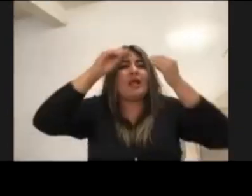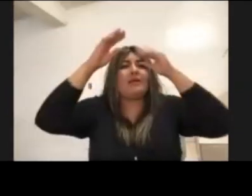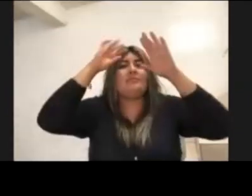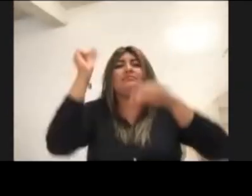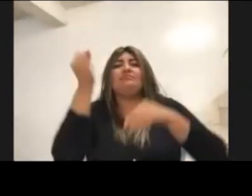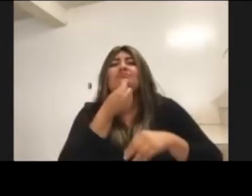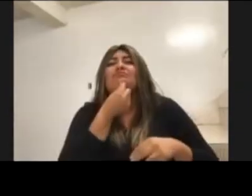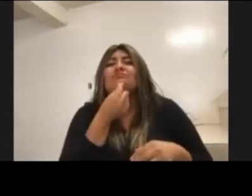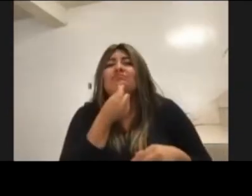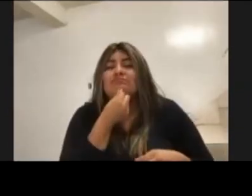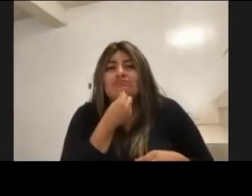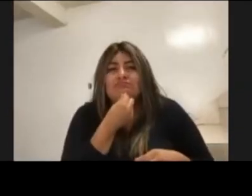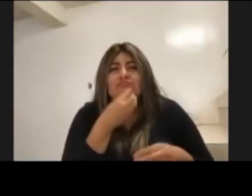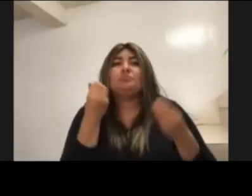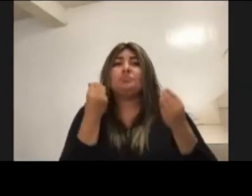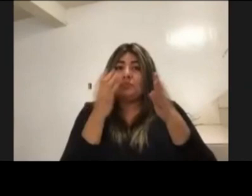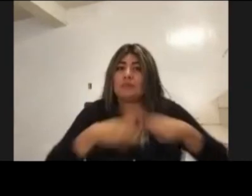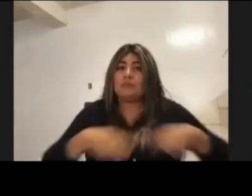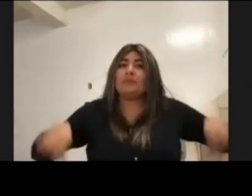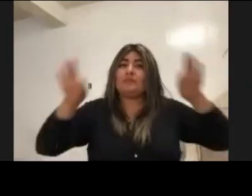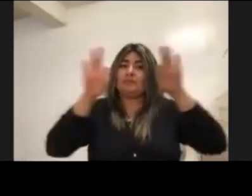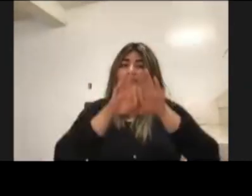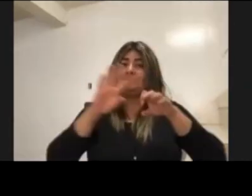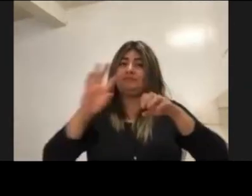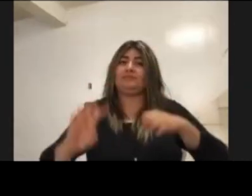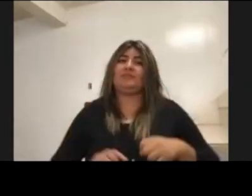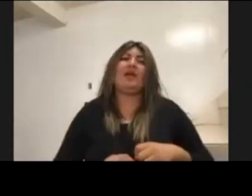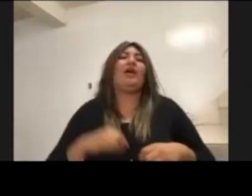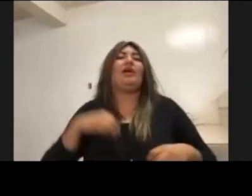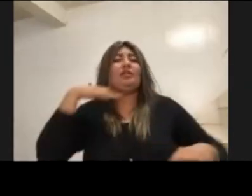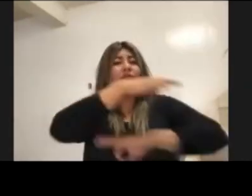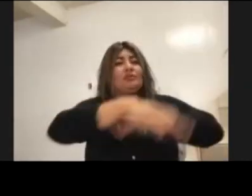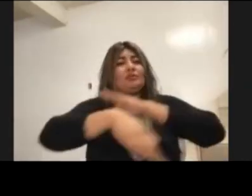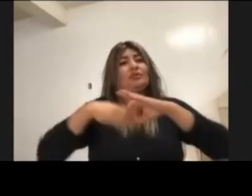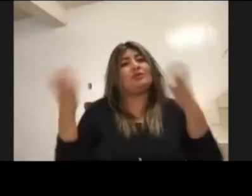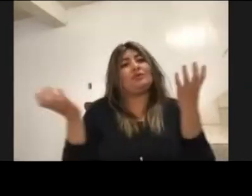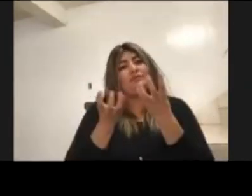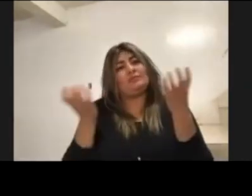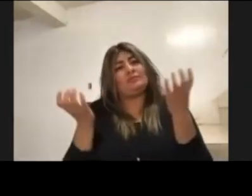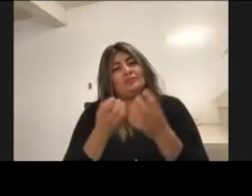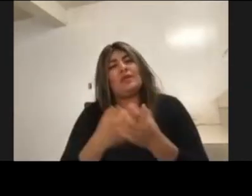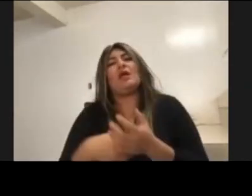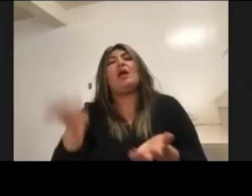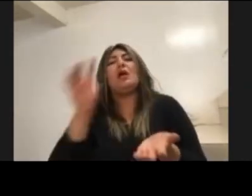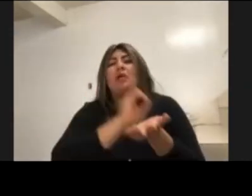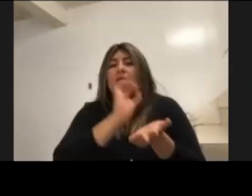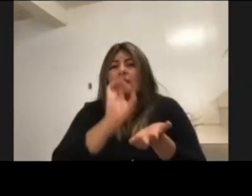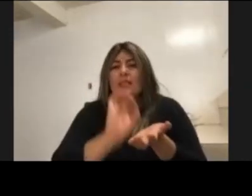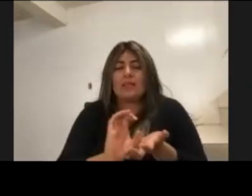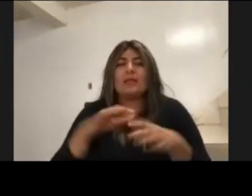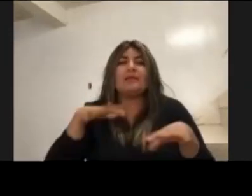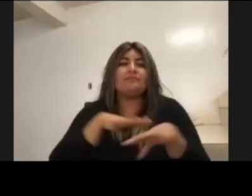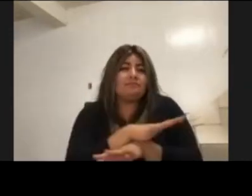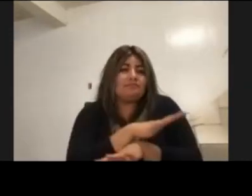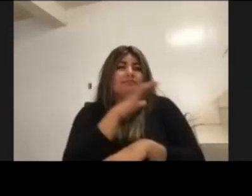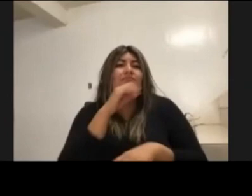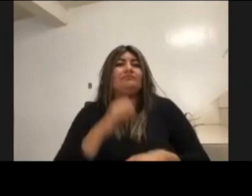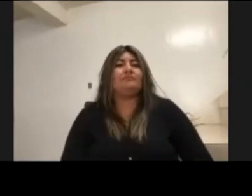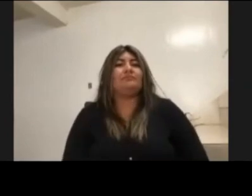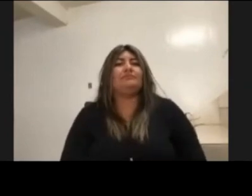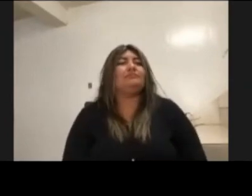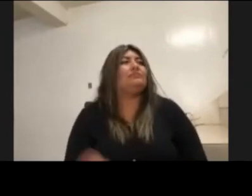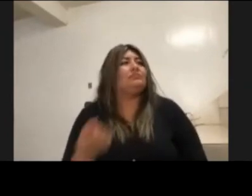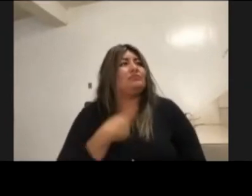son de acuerdo a sus retos, cuarto de primaria con síndrome de Down. Yo me quedo totalmente satisfecho.